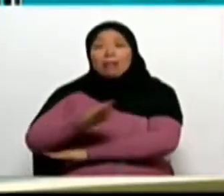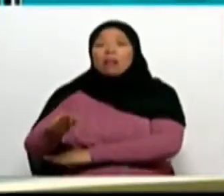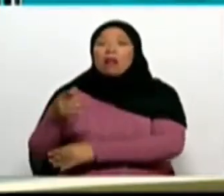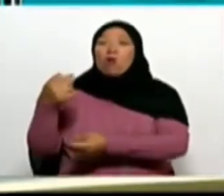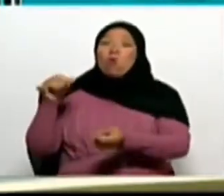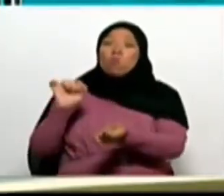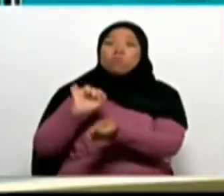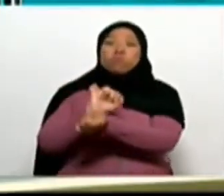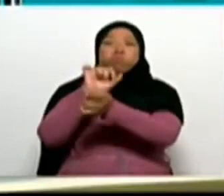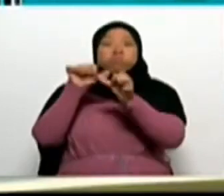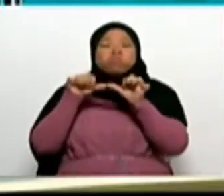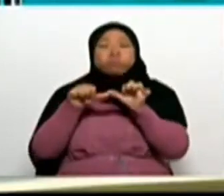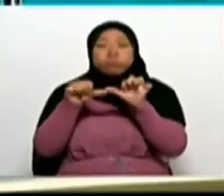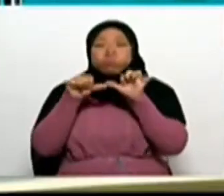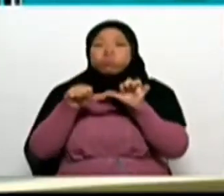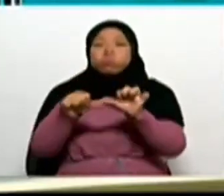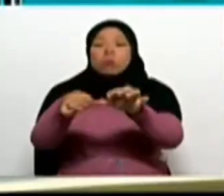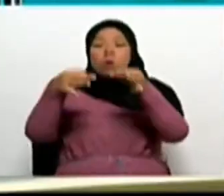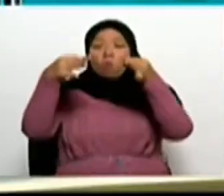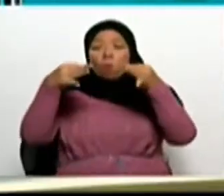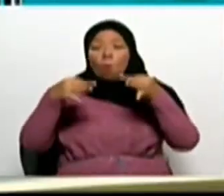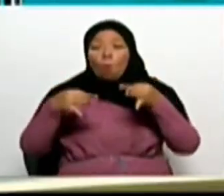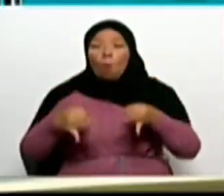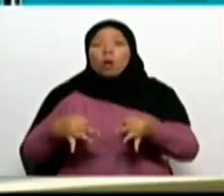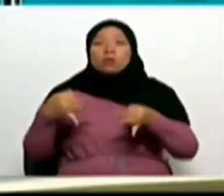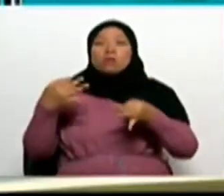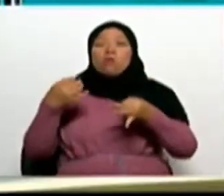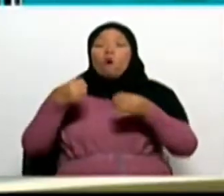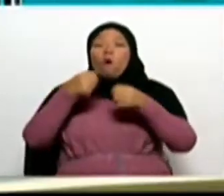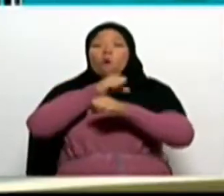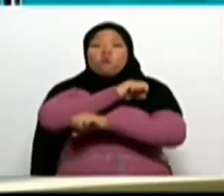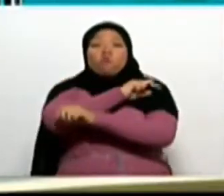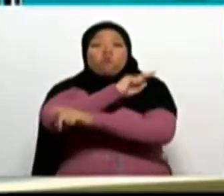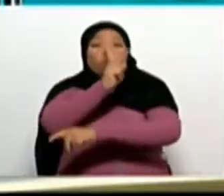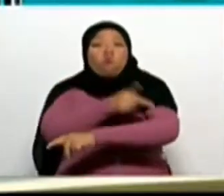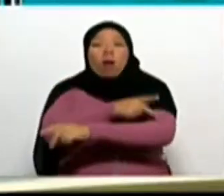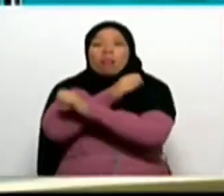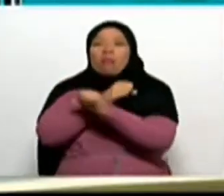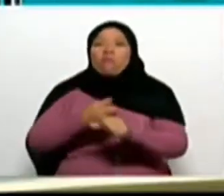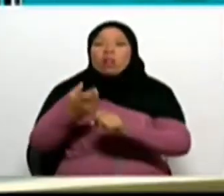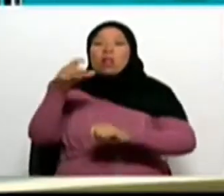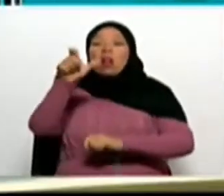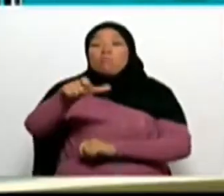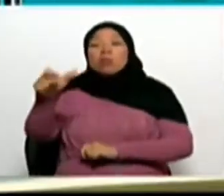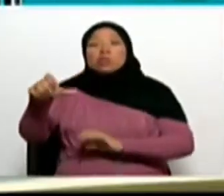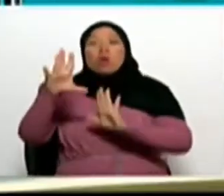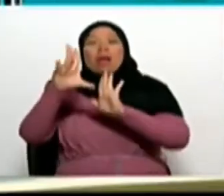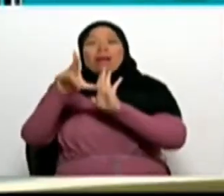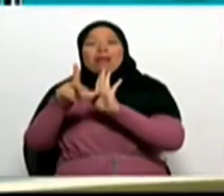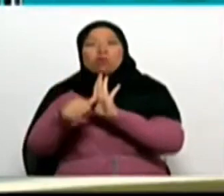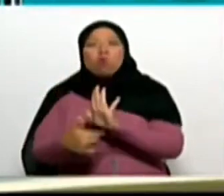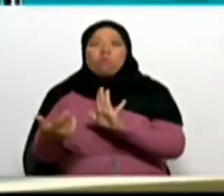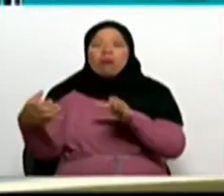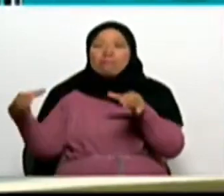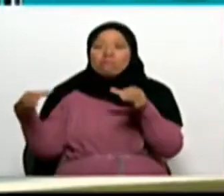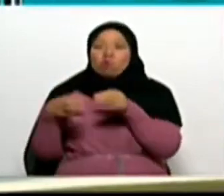a continuar el camino con firmeza, con mano de hierro, frente a los corruptos, frente a las